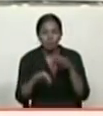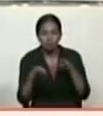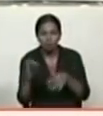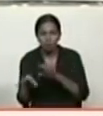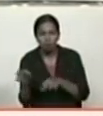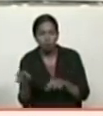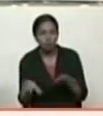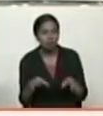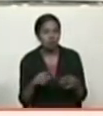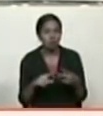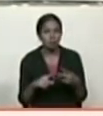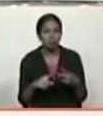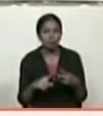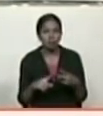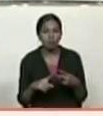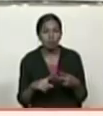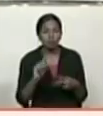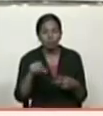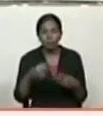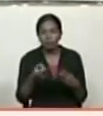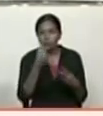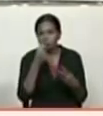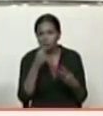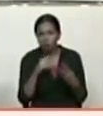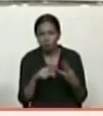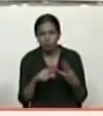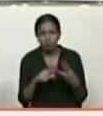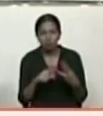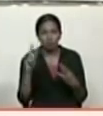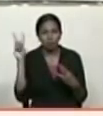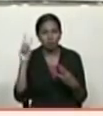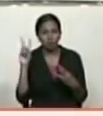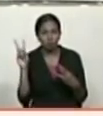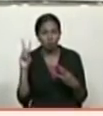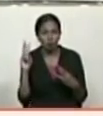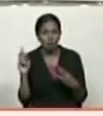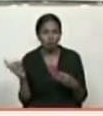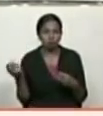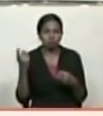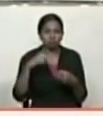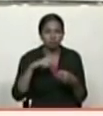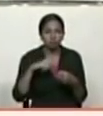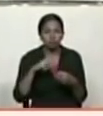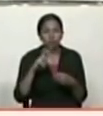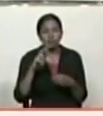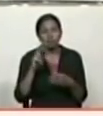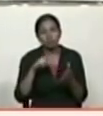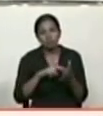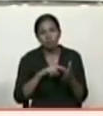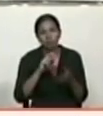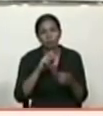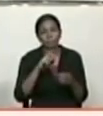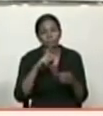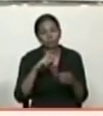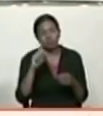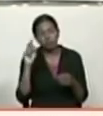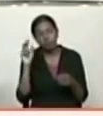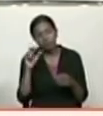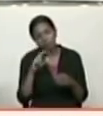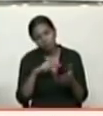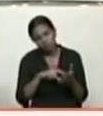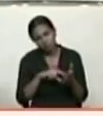agroindustria, de producción farmacéutica, de Venezuela para Siria, de Siria para Venezuela, y un gran trabajo. No